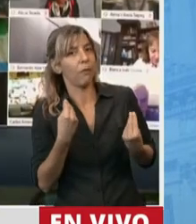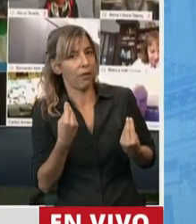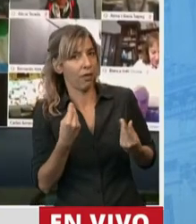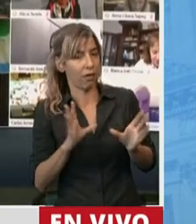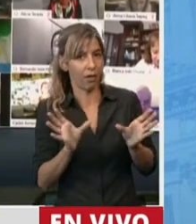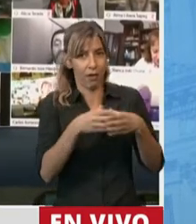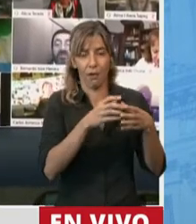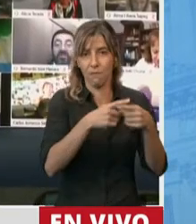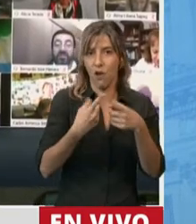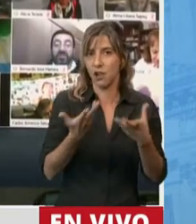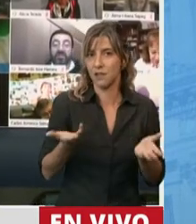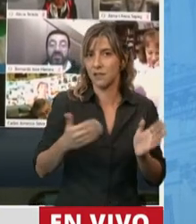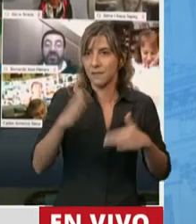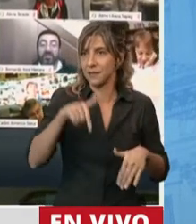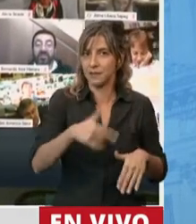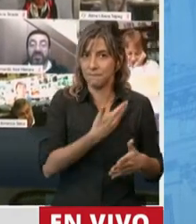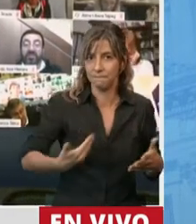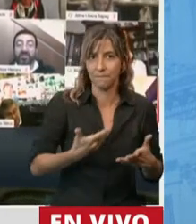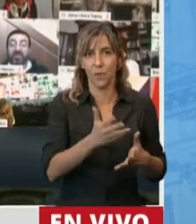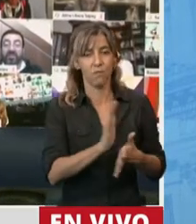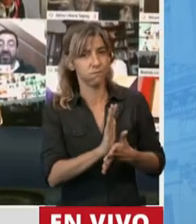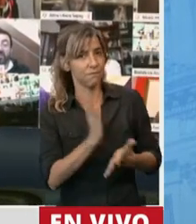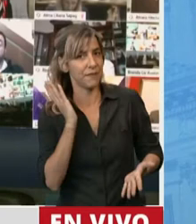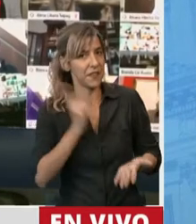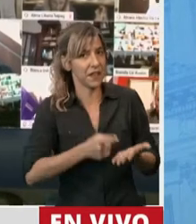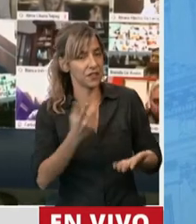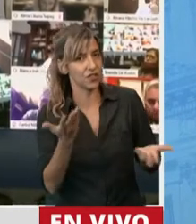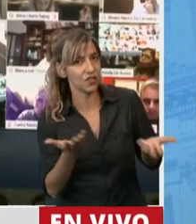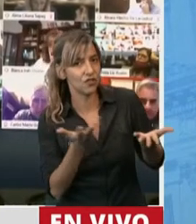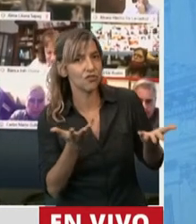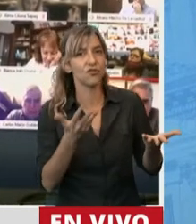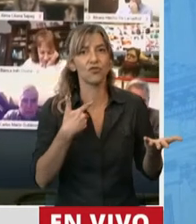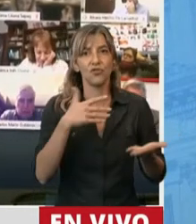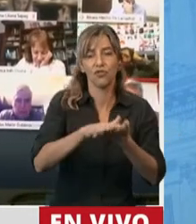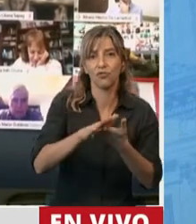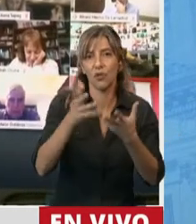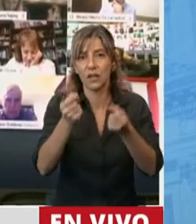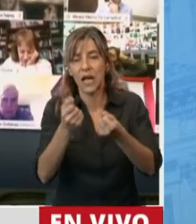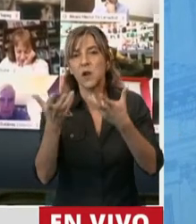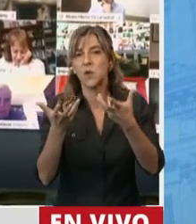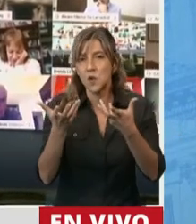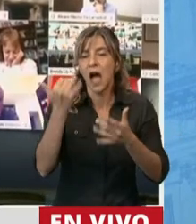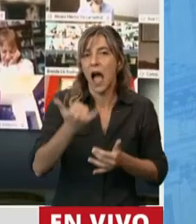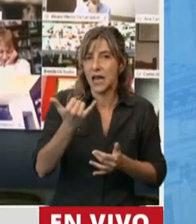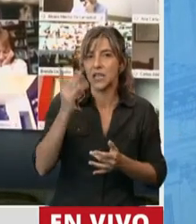lucha que estamos atravesando ante la crisis de la pandemia, tanto sanitaria como económica.